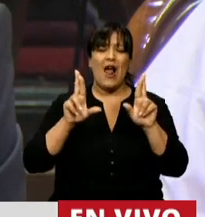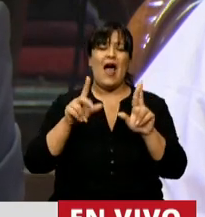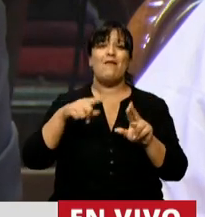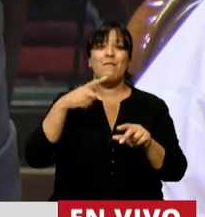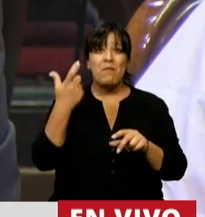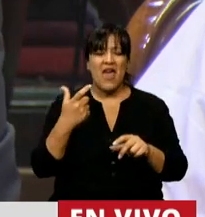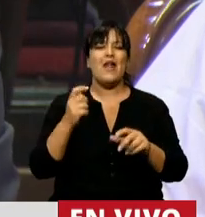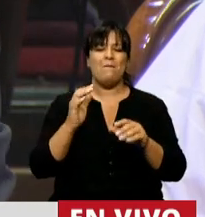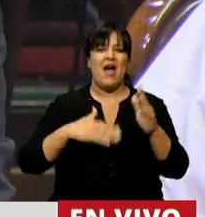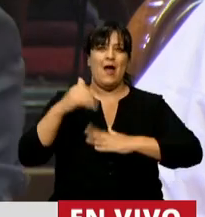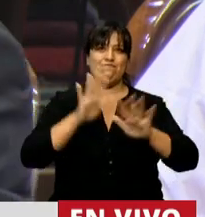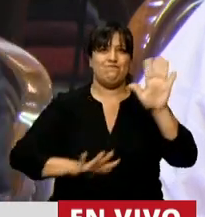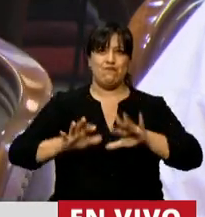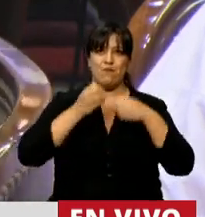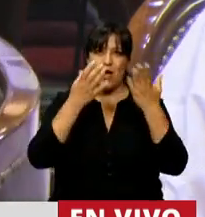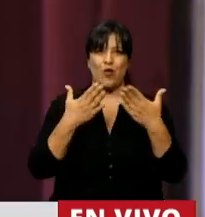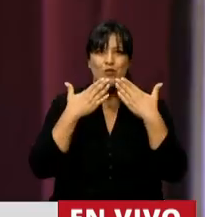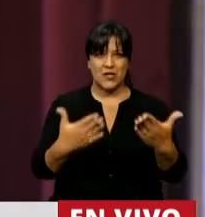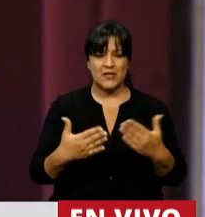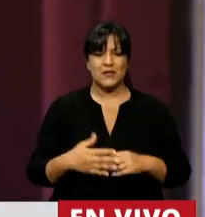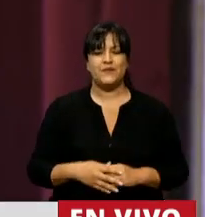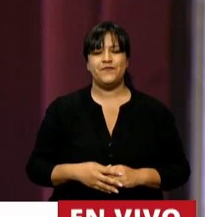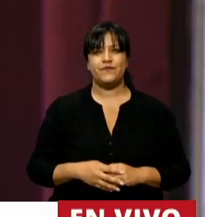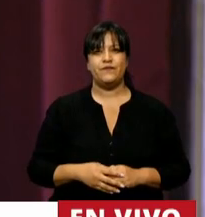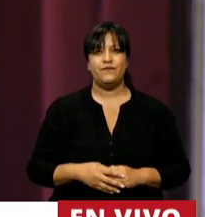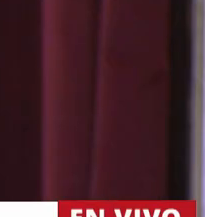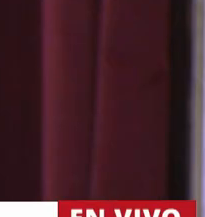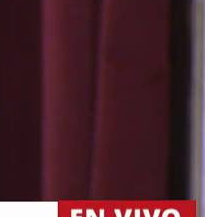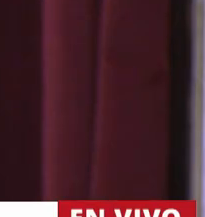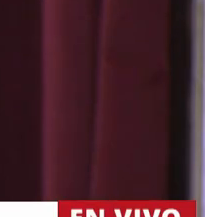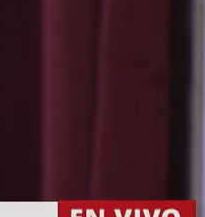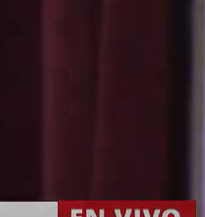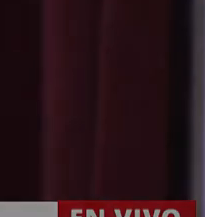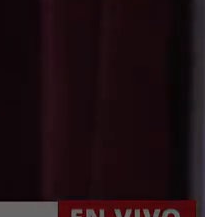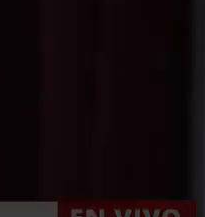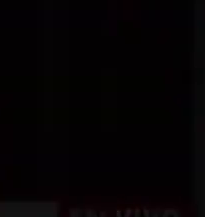construir. Muchas gracias, señor presidente. Gracias, diputado Campos.